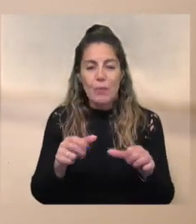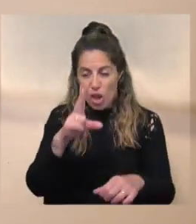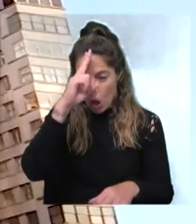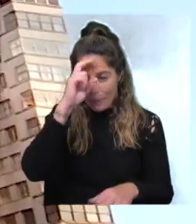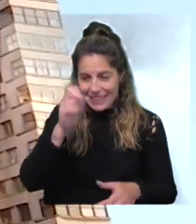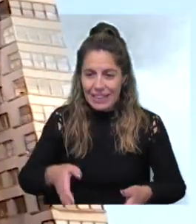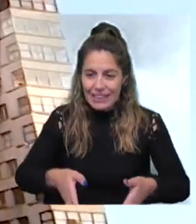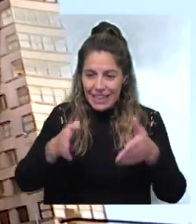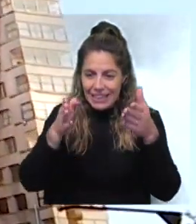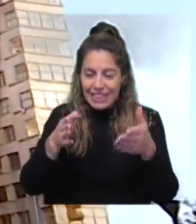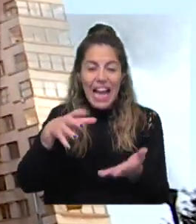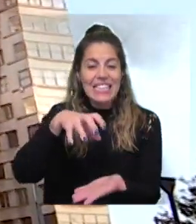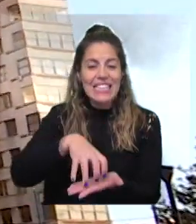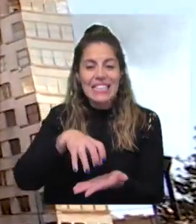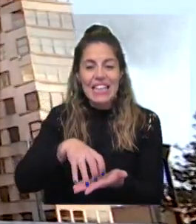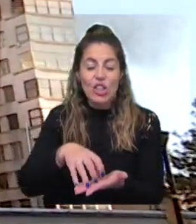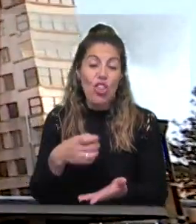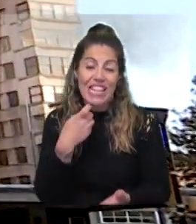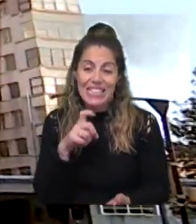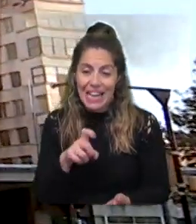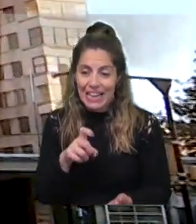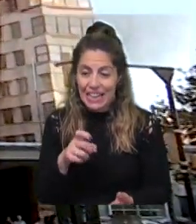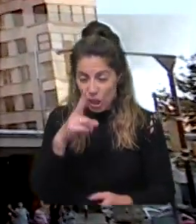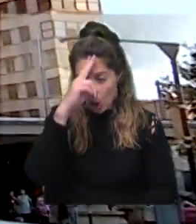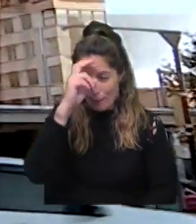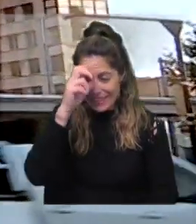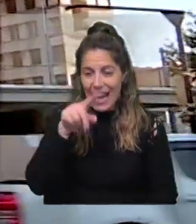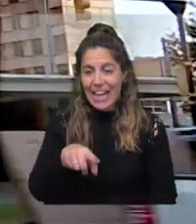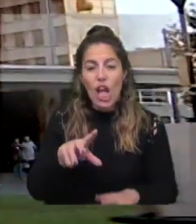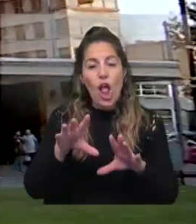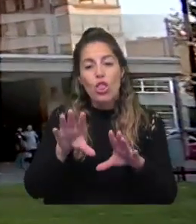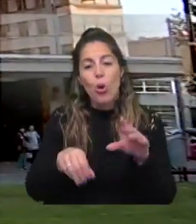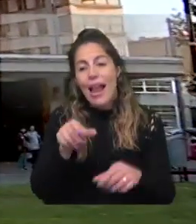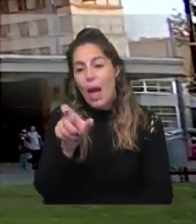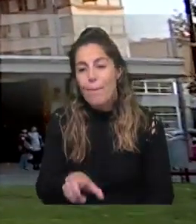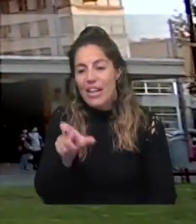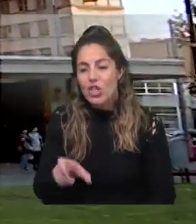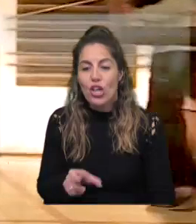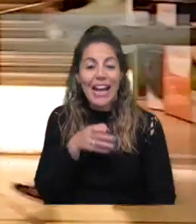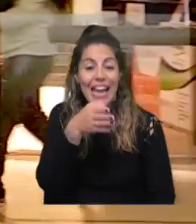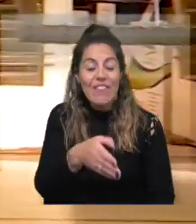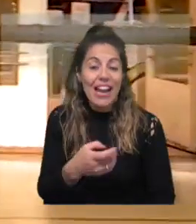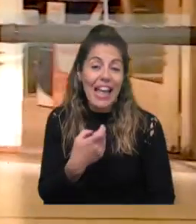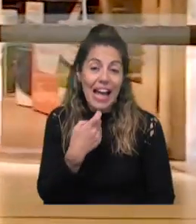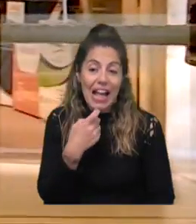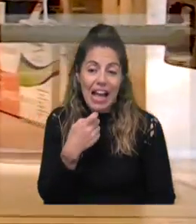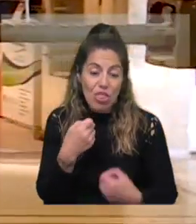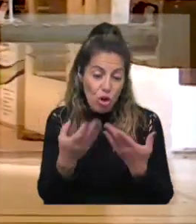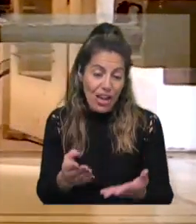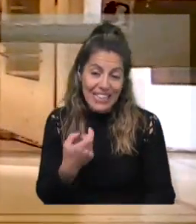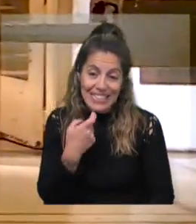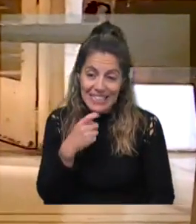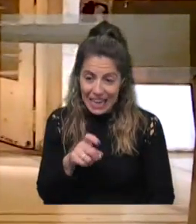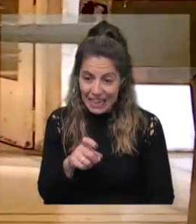de Clínicas, desde el Centro de Hemoterapia del Hospital. Y ahí todos los donantes que iban, digamos, a donar sangre, porque a veces